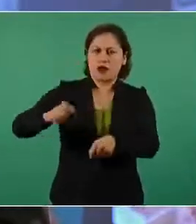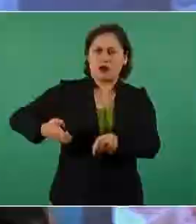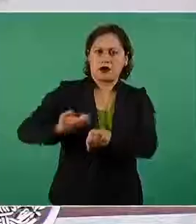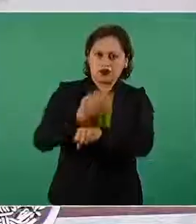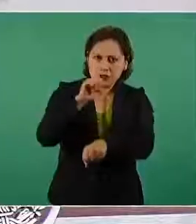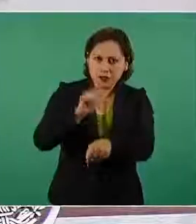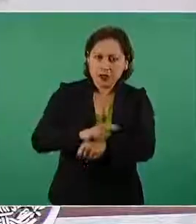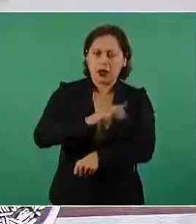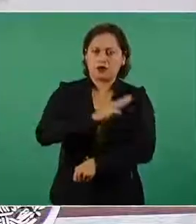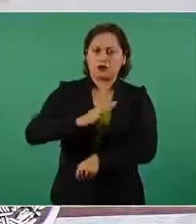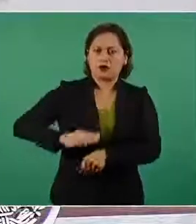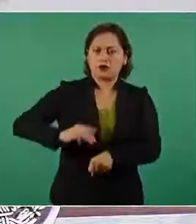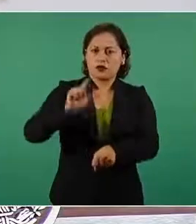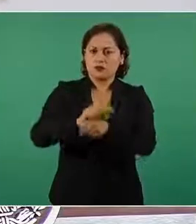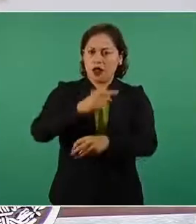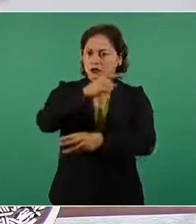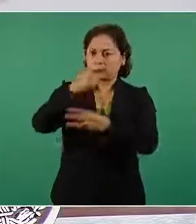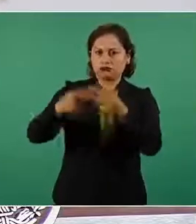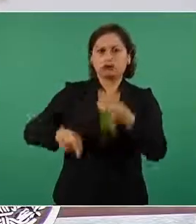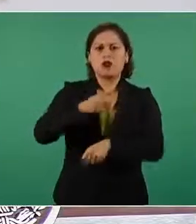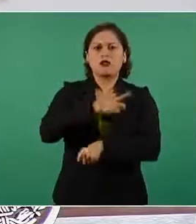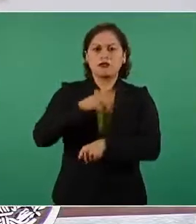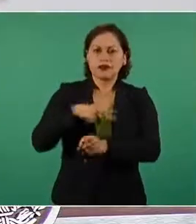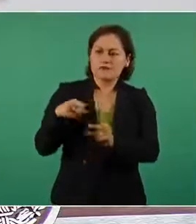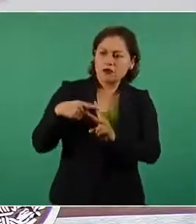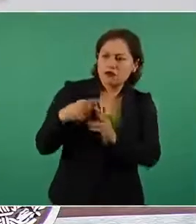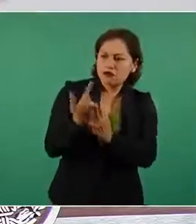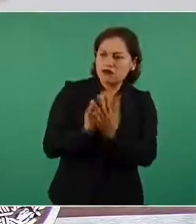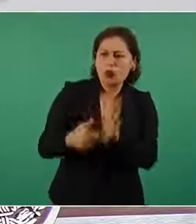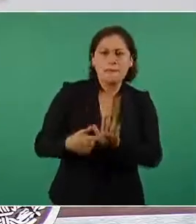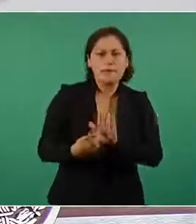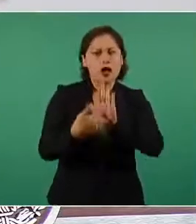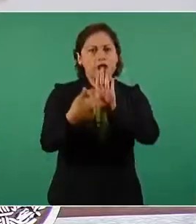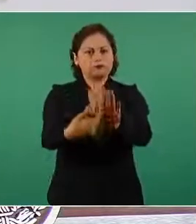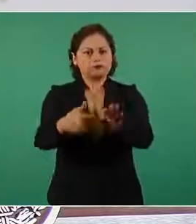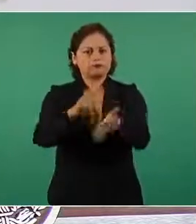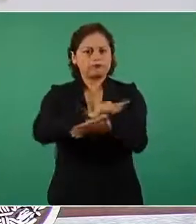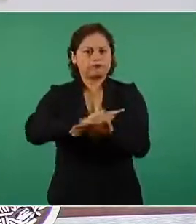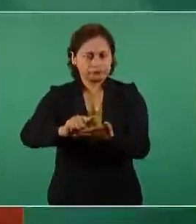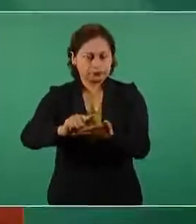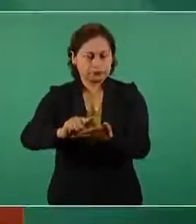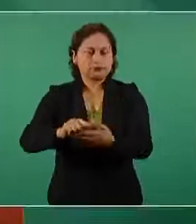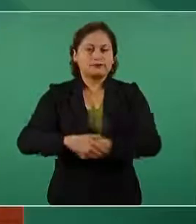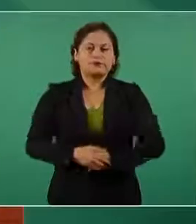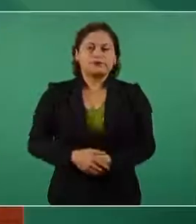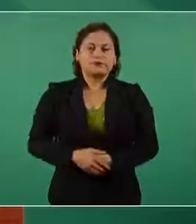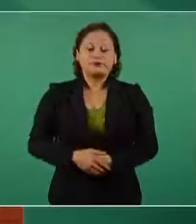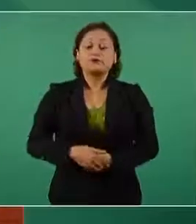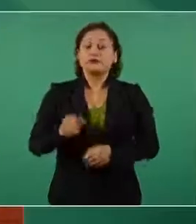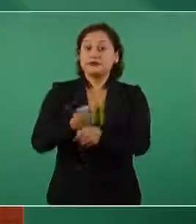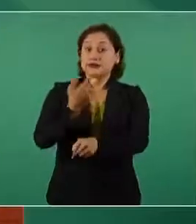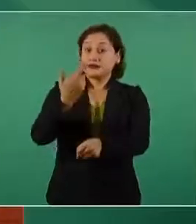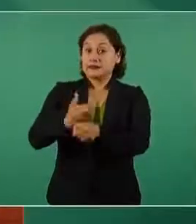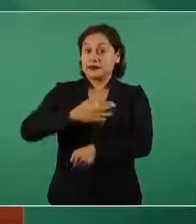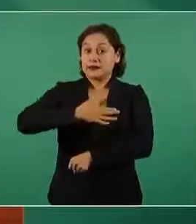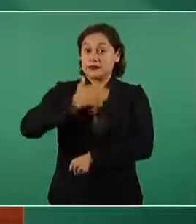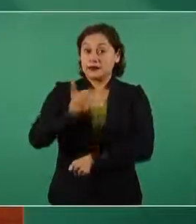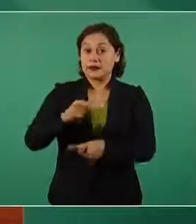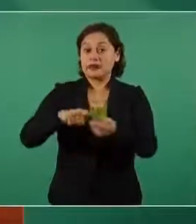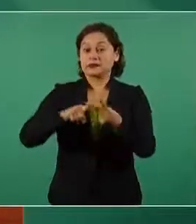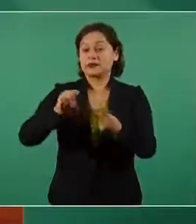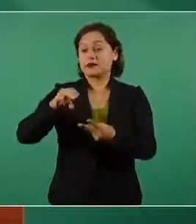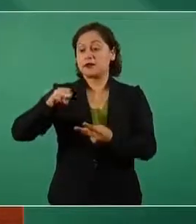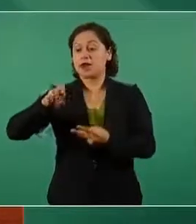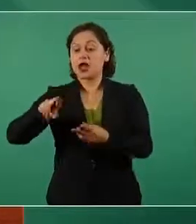coordinación estupenda para poder ayudar a la población. Las secretarías de Bienestar, de SEMAR,